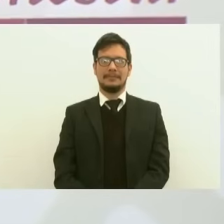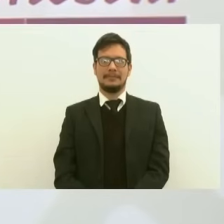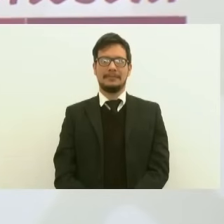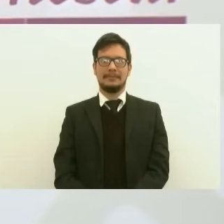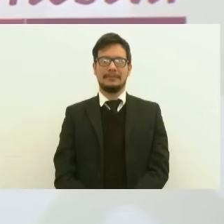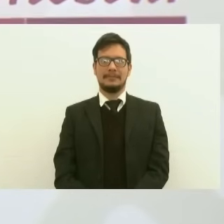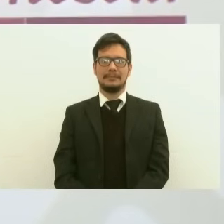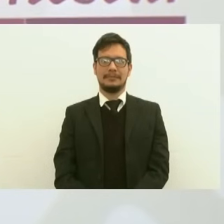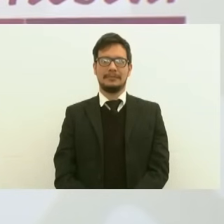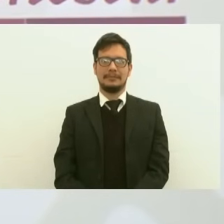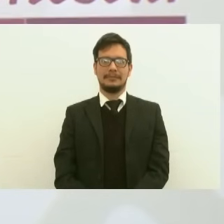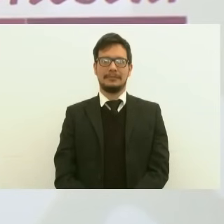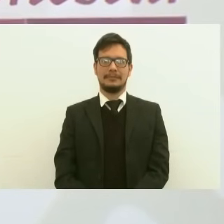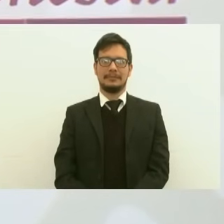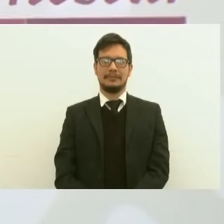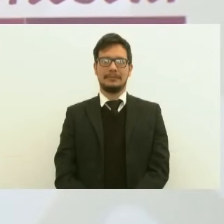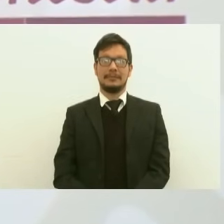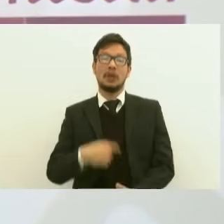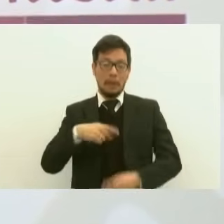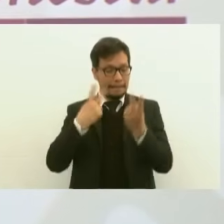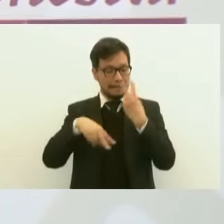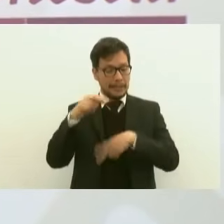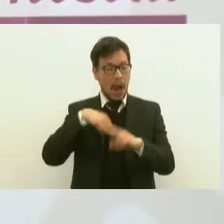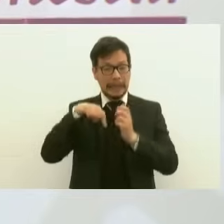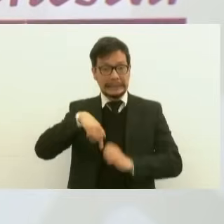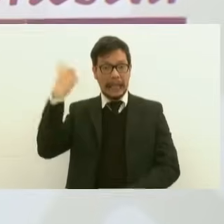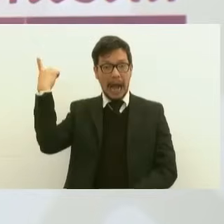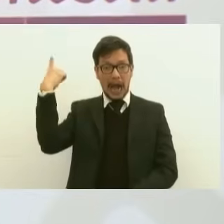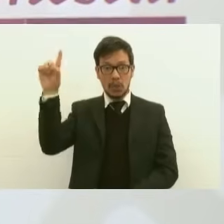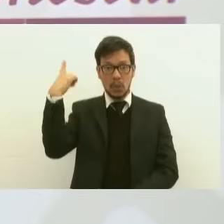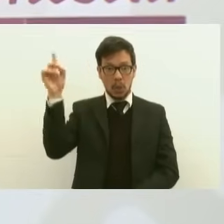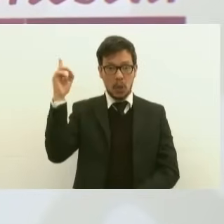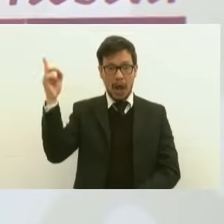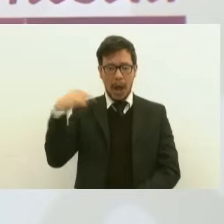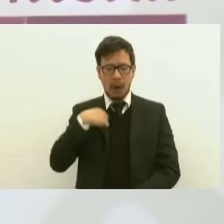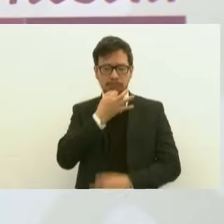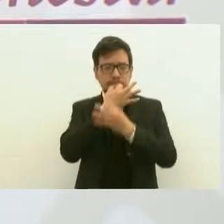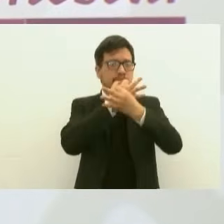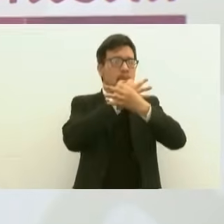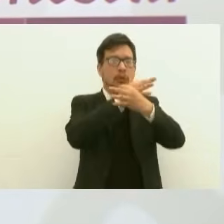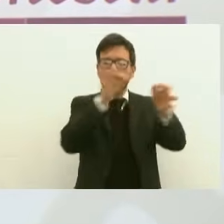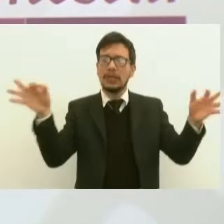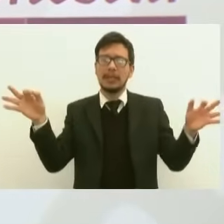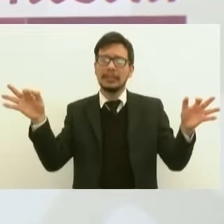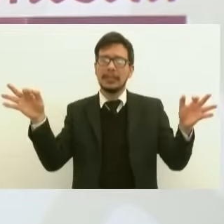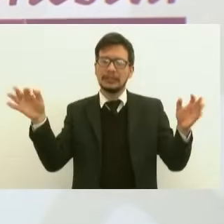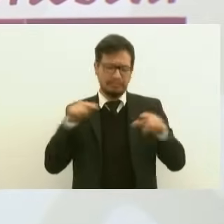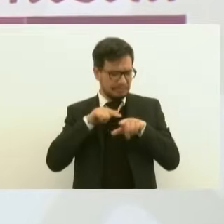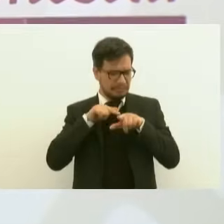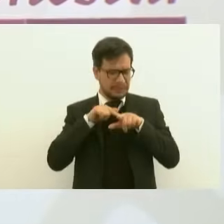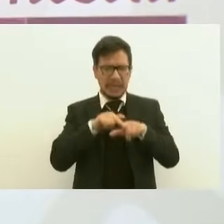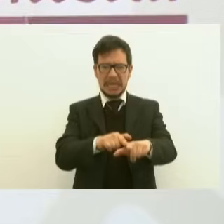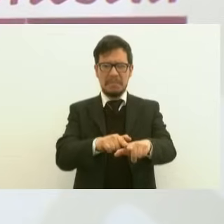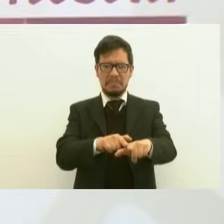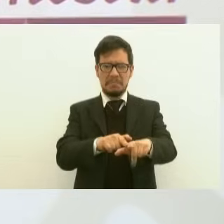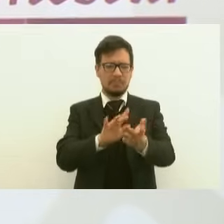Vengo a Durango a decirles que vamos a continuar